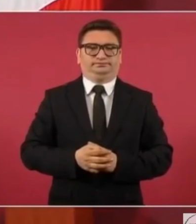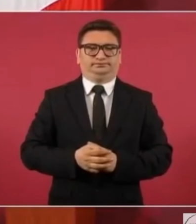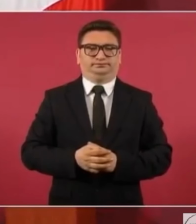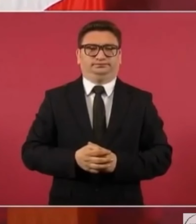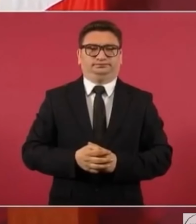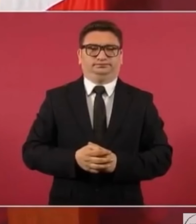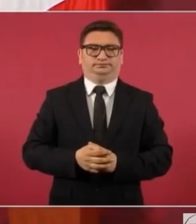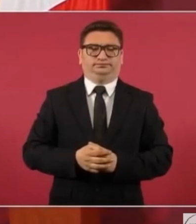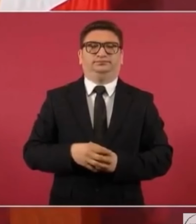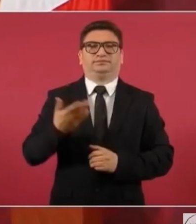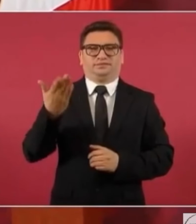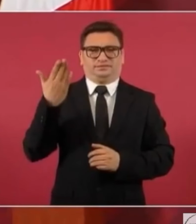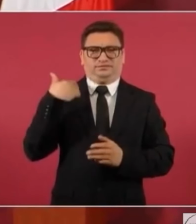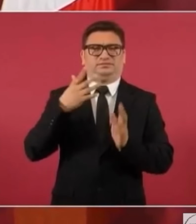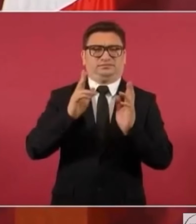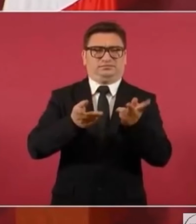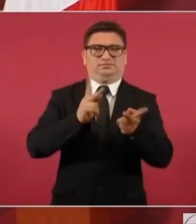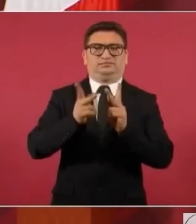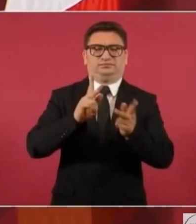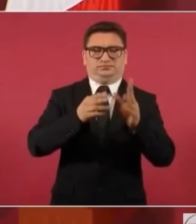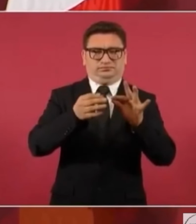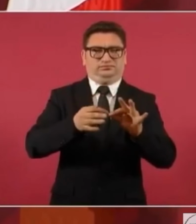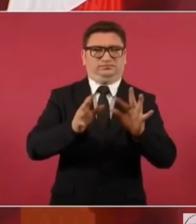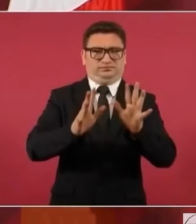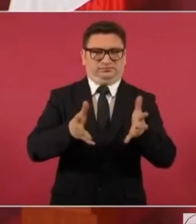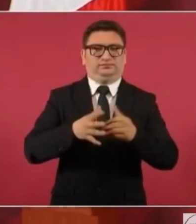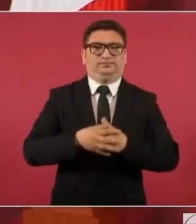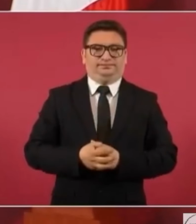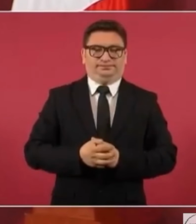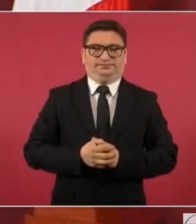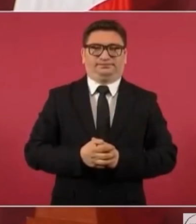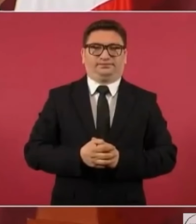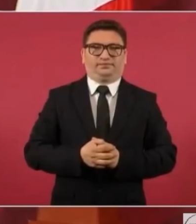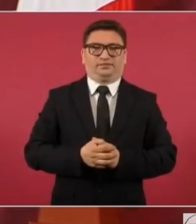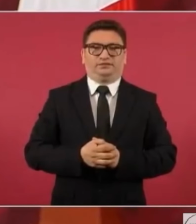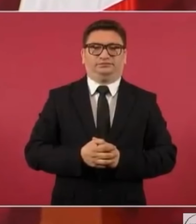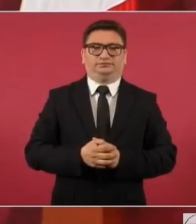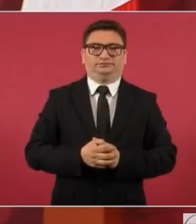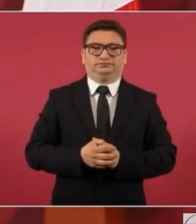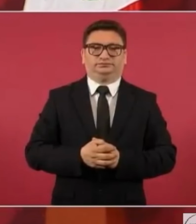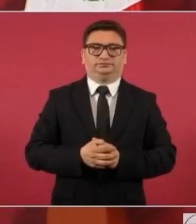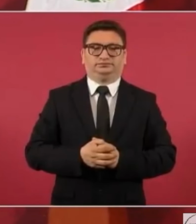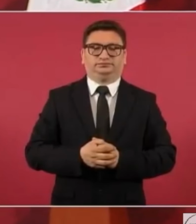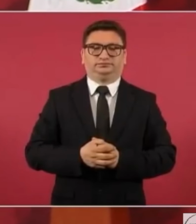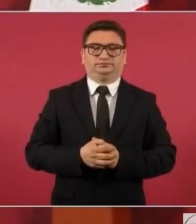Ya lo hemos visto. Aunque parezca